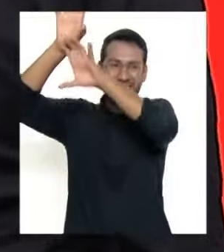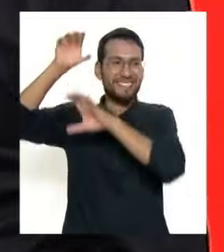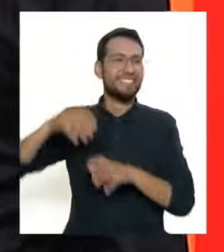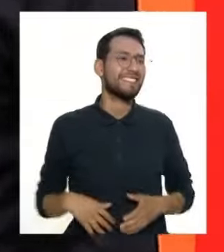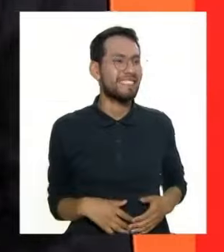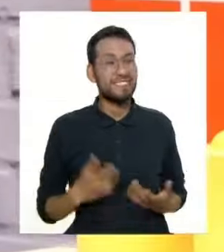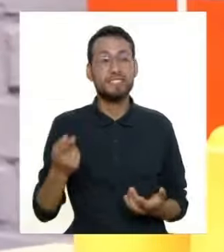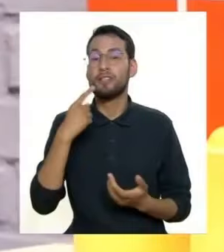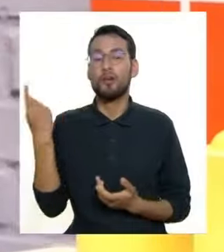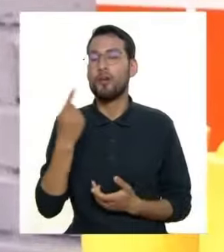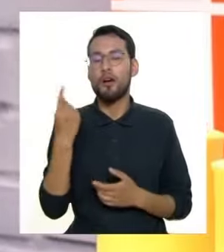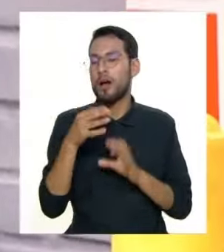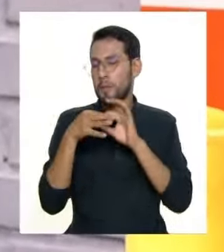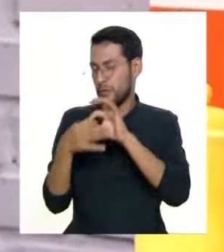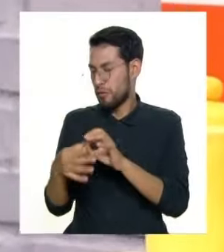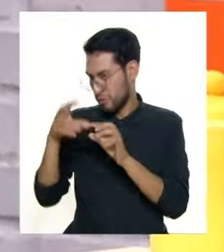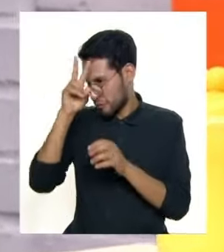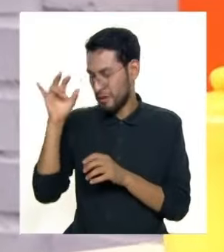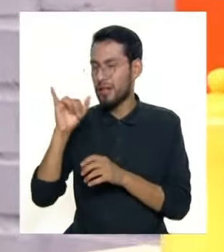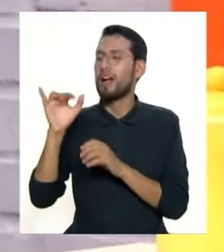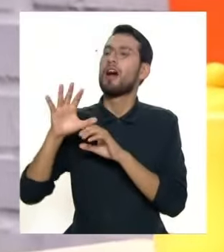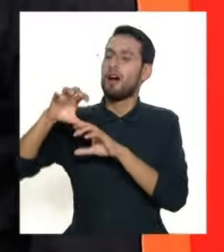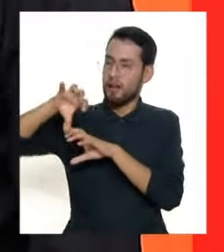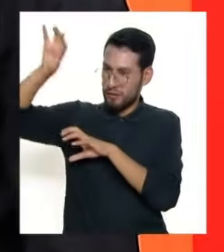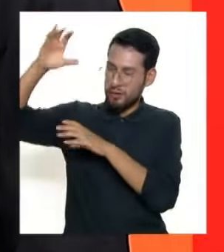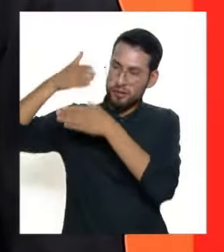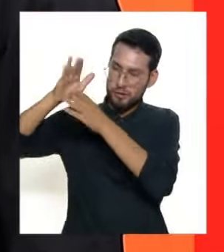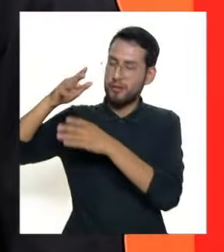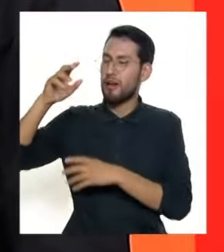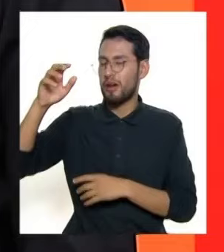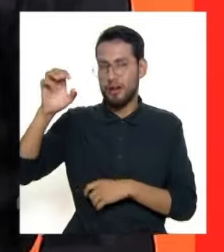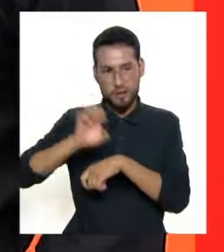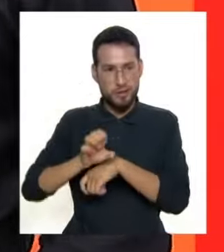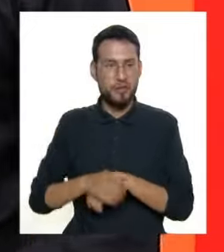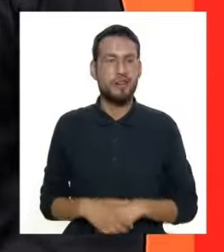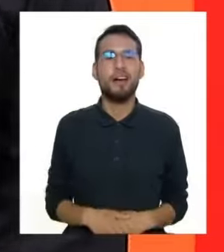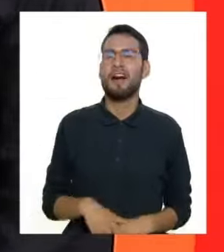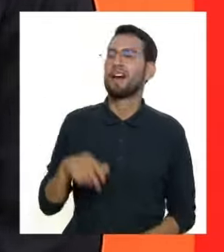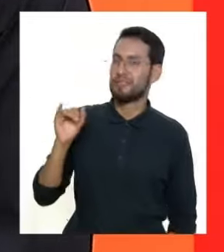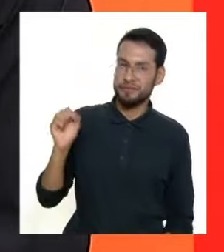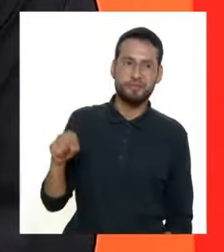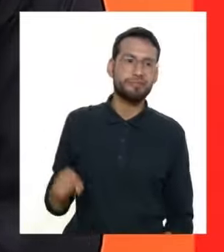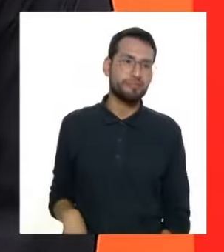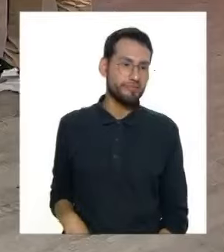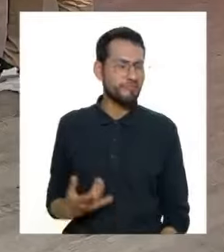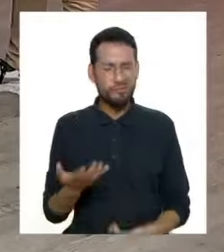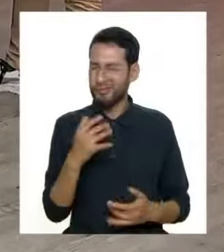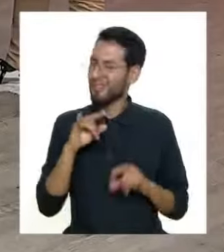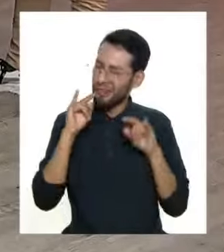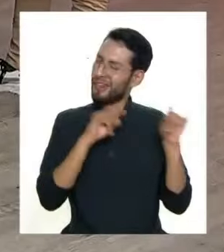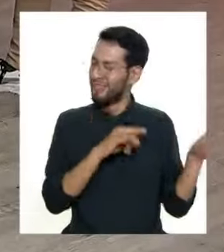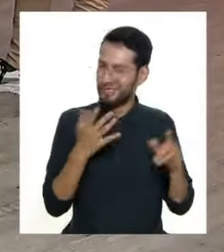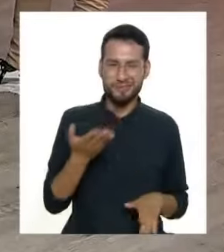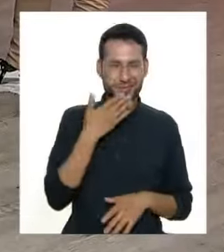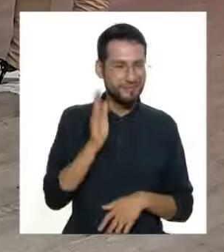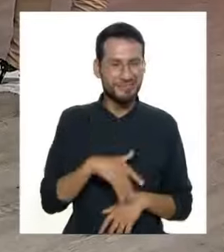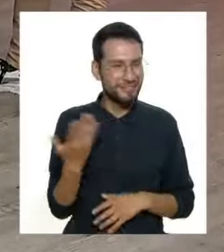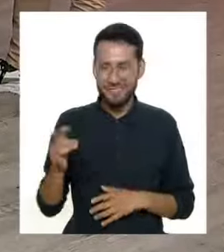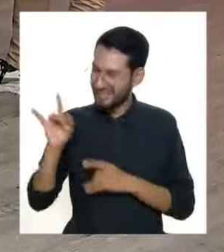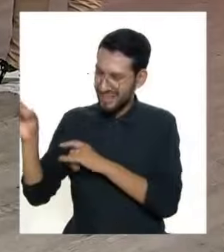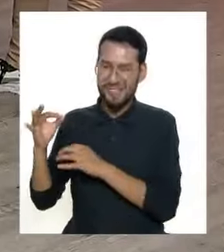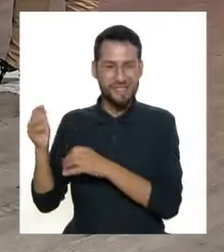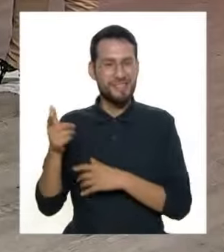pero se refiere a que no solo le pertenece a Perú, sino también lo comparte con Ecuador. Ah, pues Cristo, no te burles. No, yo no. ¿Le está hablando